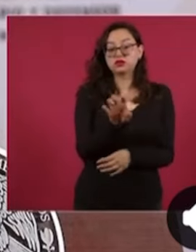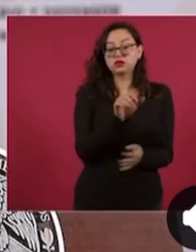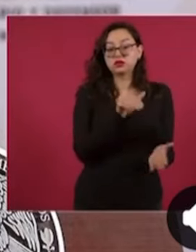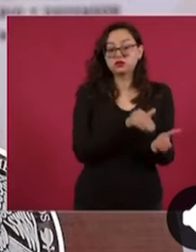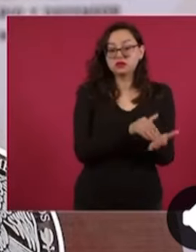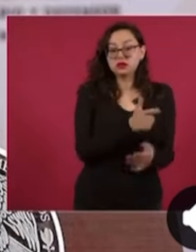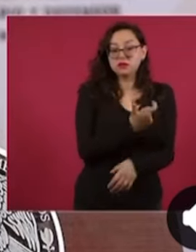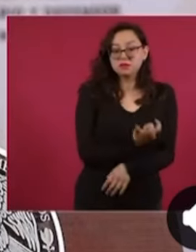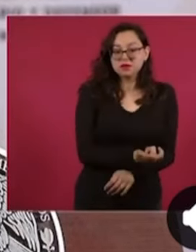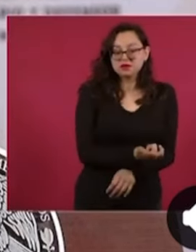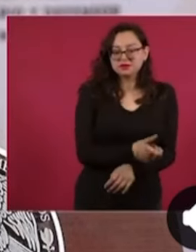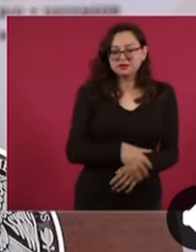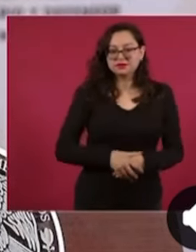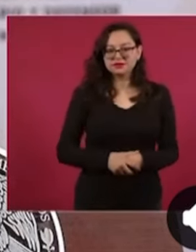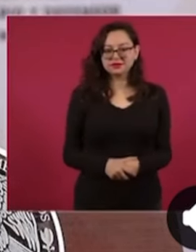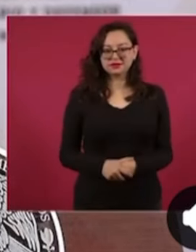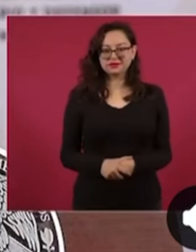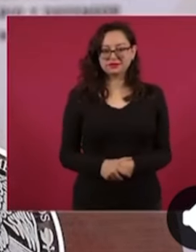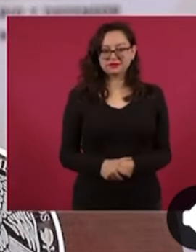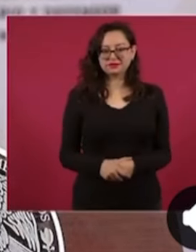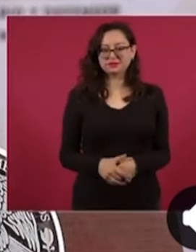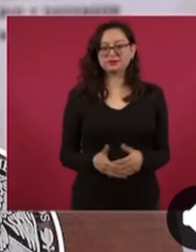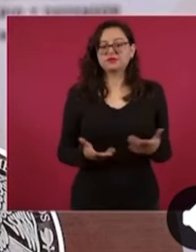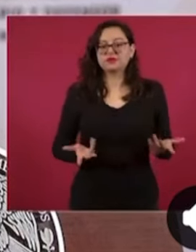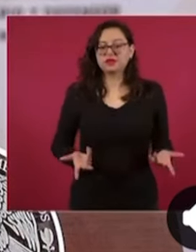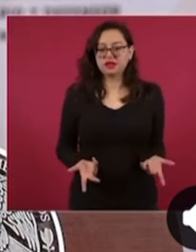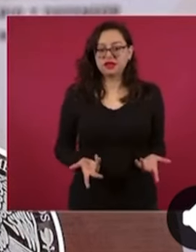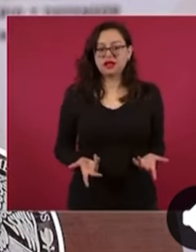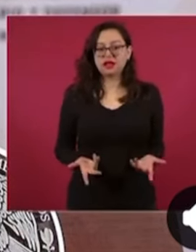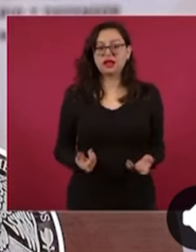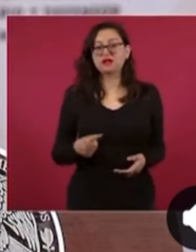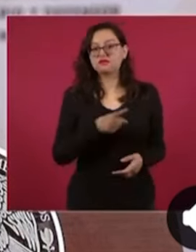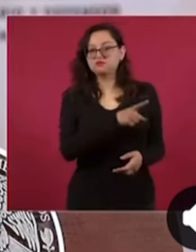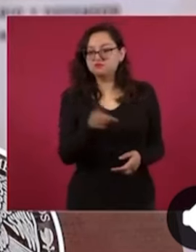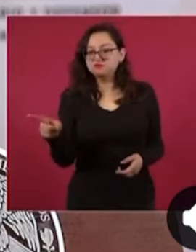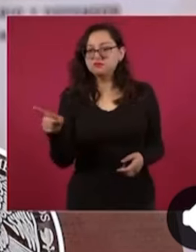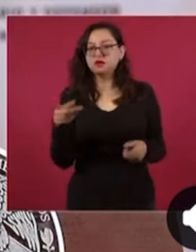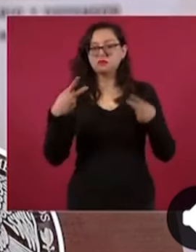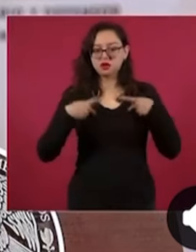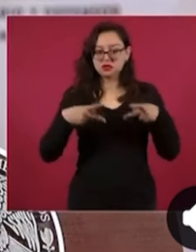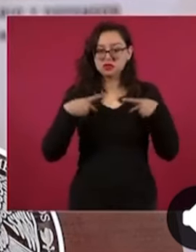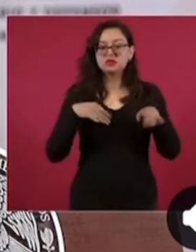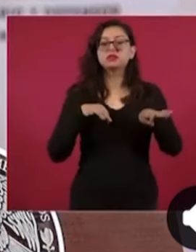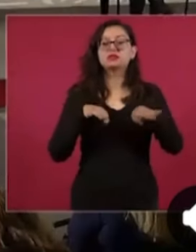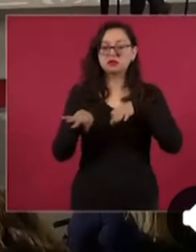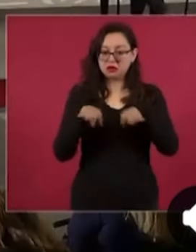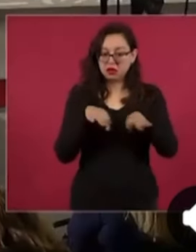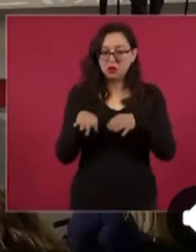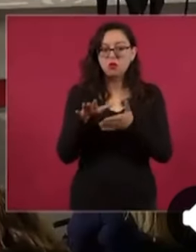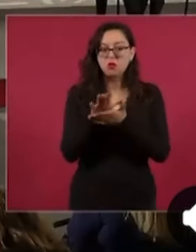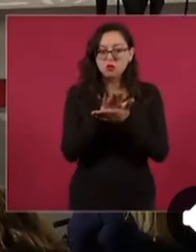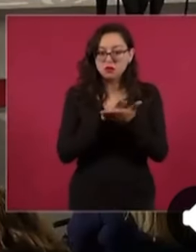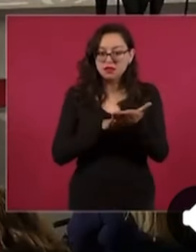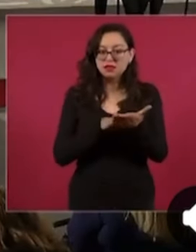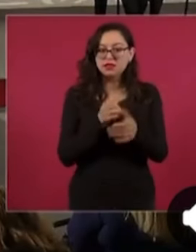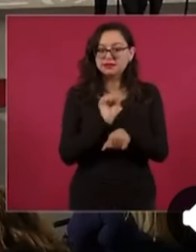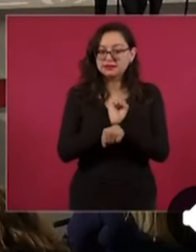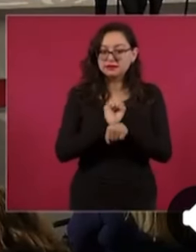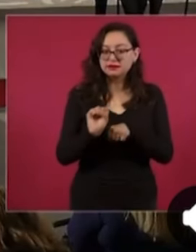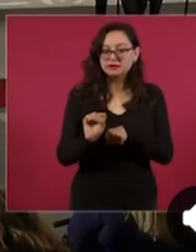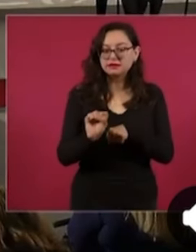intentan engañar a los trabajadores de base. Aquí está la comparación